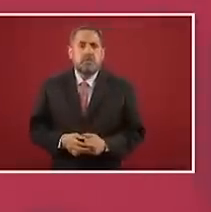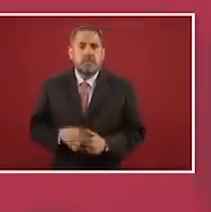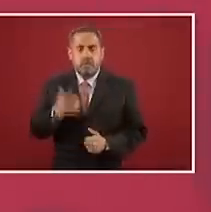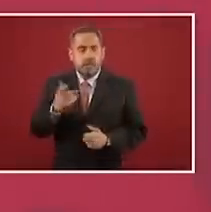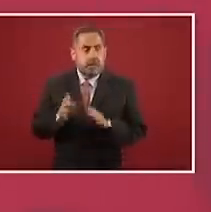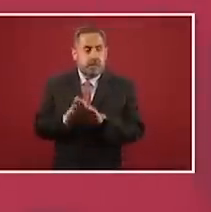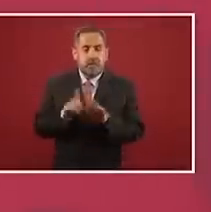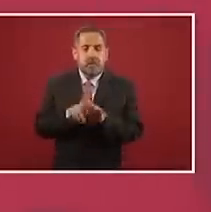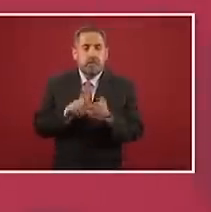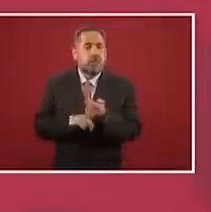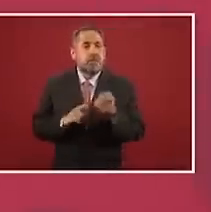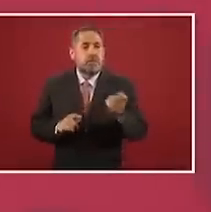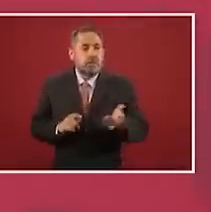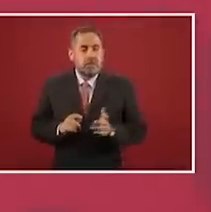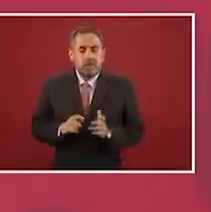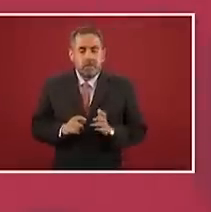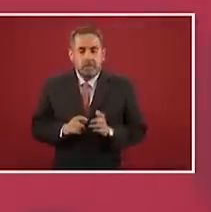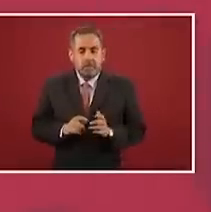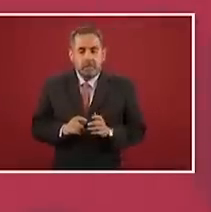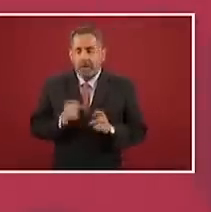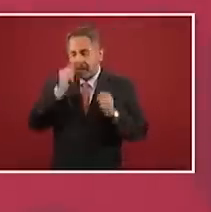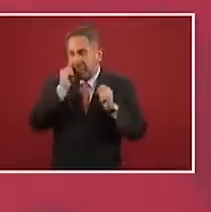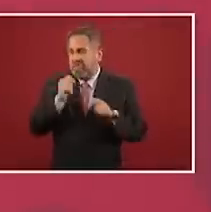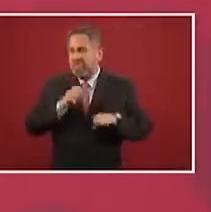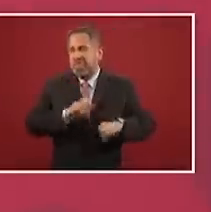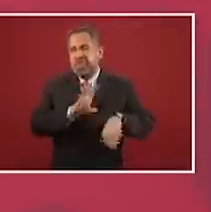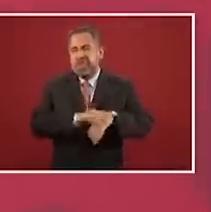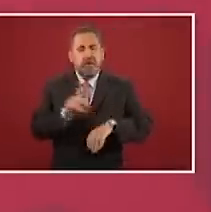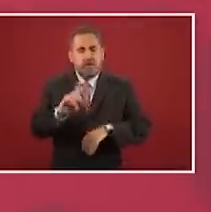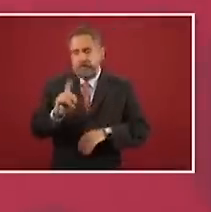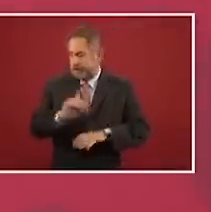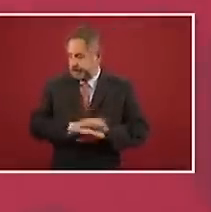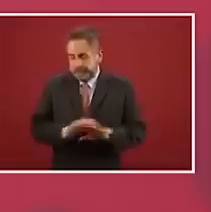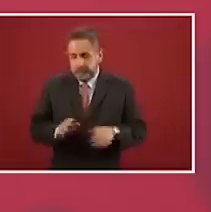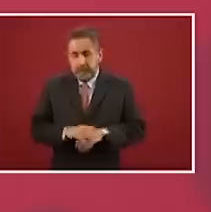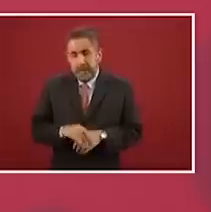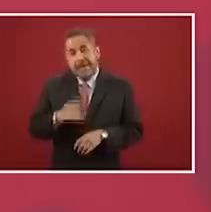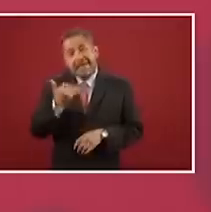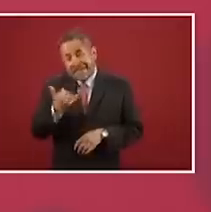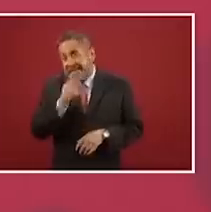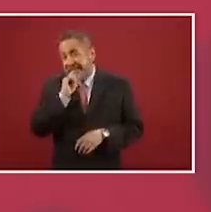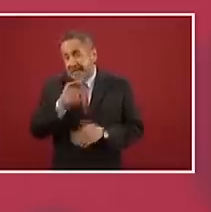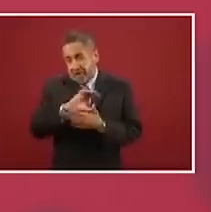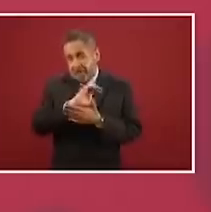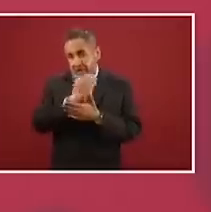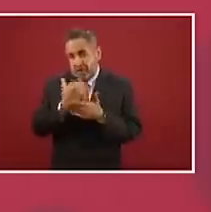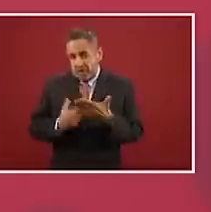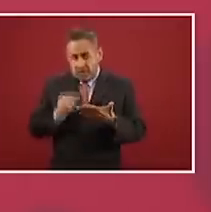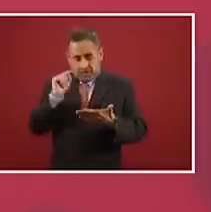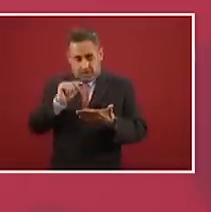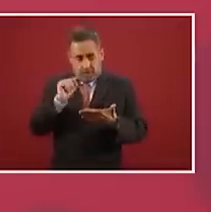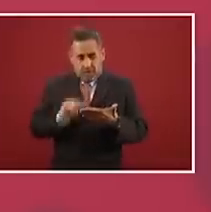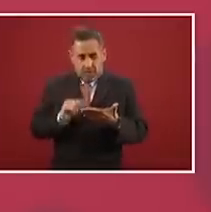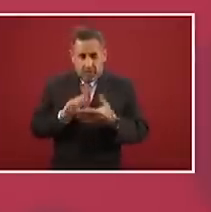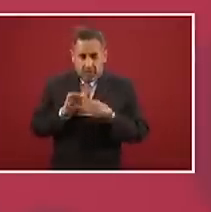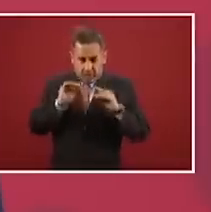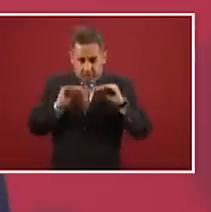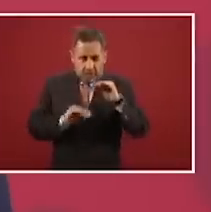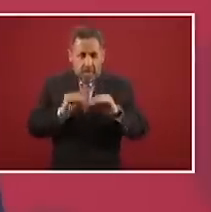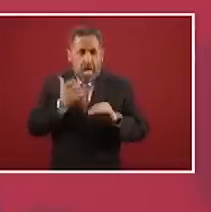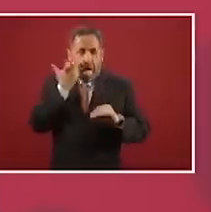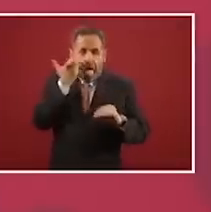¿cómo se va a permitir eso? Pero también el contrato, que estaba hecho a